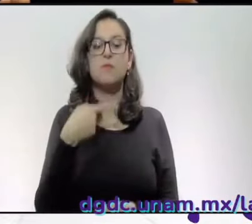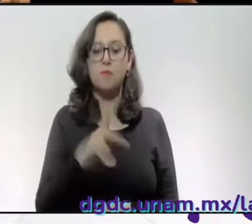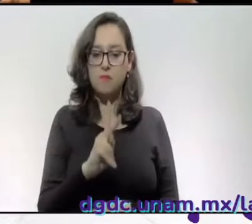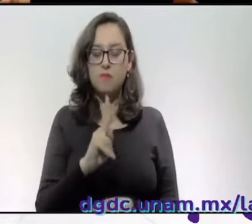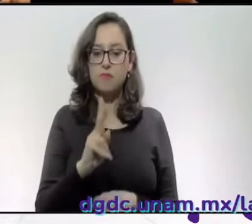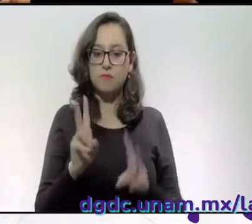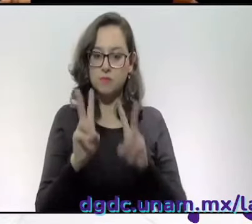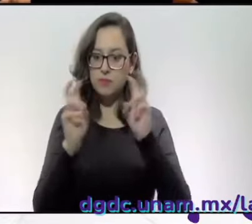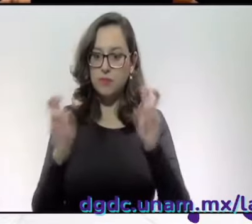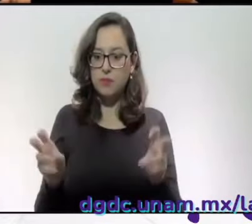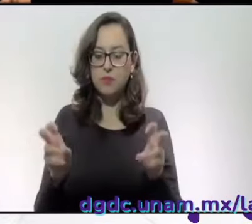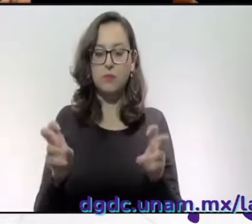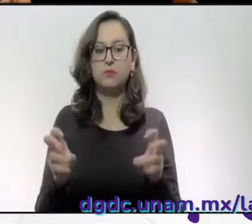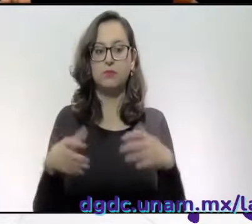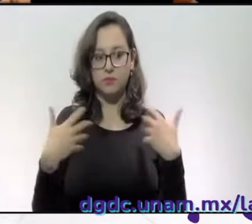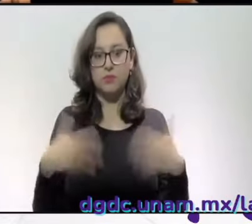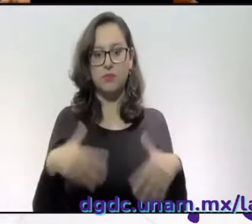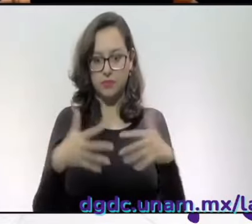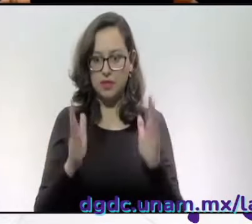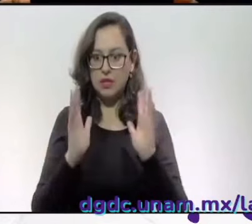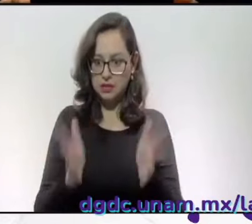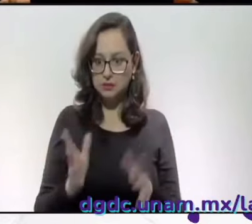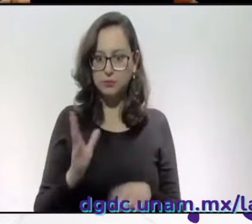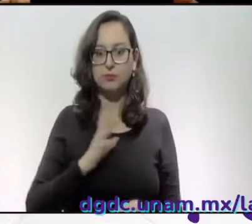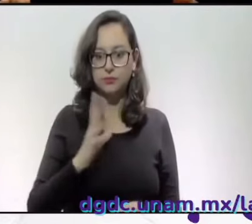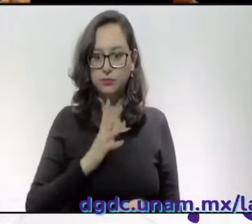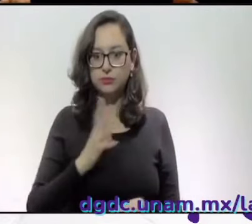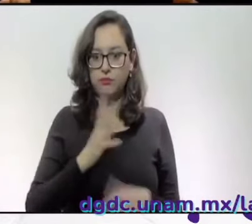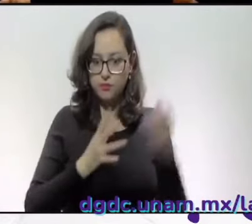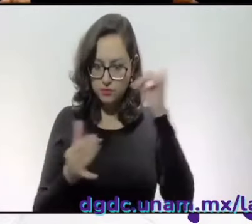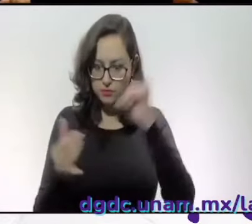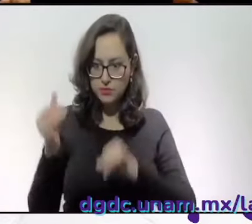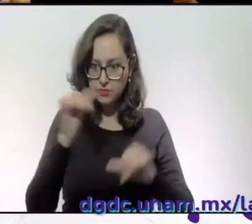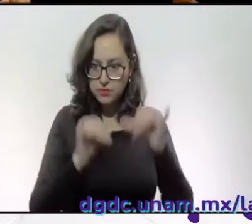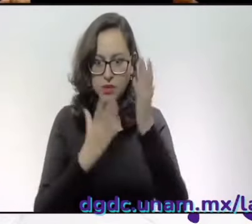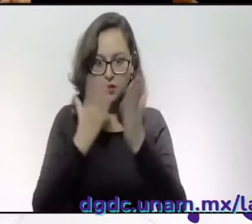velas es algo que ya está en el laboratorio estudiándose.